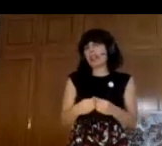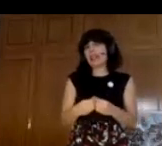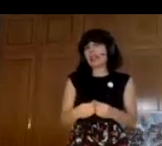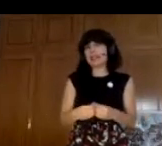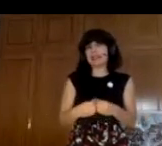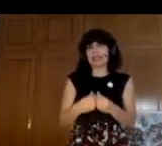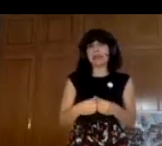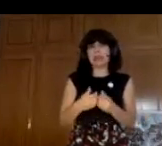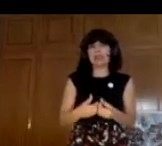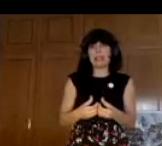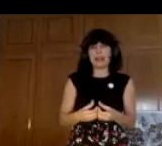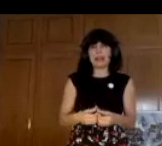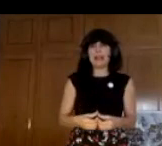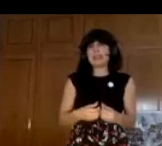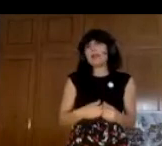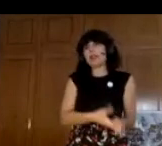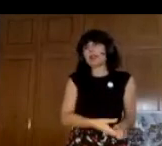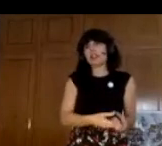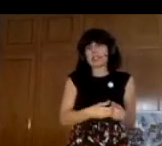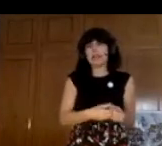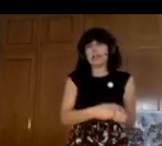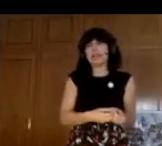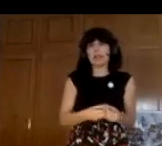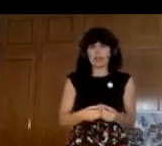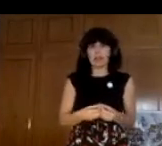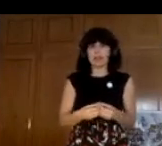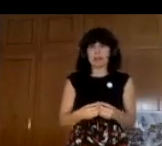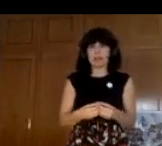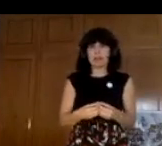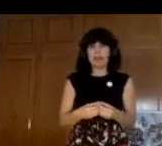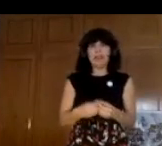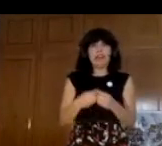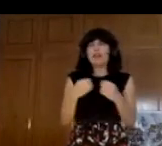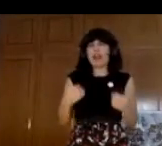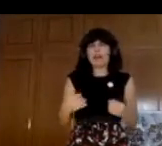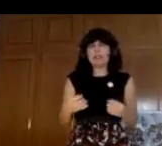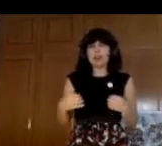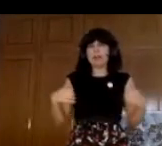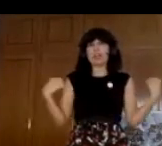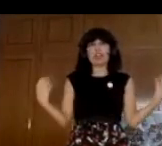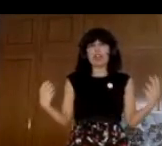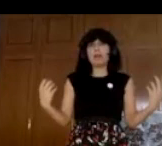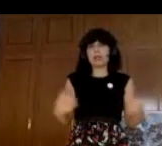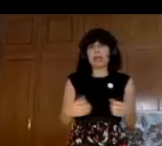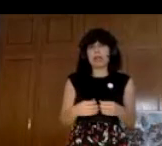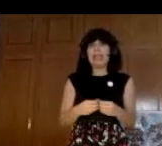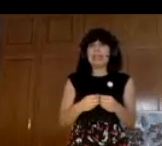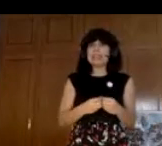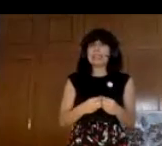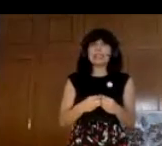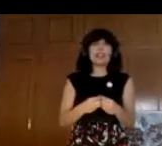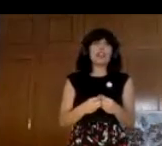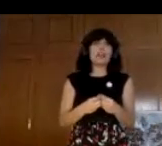mayoría de la gente que tenía una cierta edad sabe dónde estaba el día del 11 de septiembre. Fue un colapso emocional mundial y